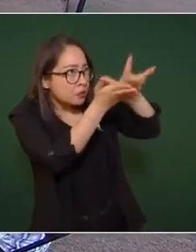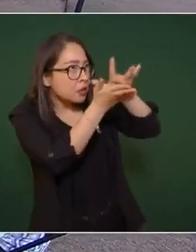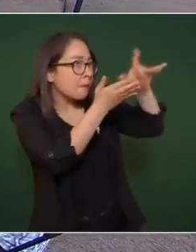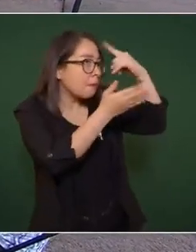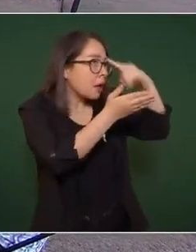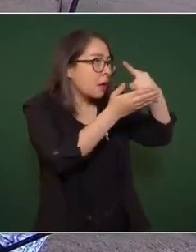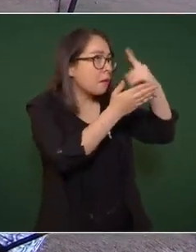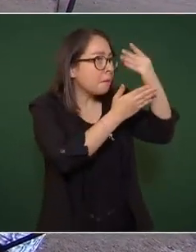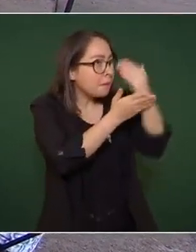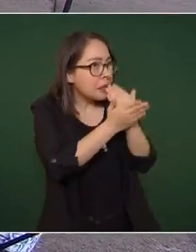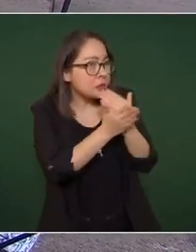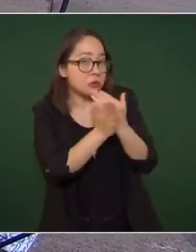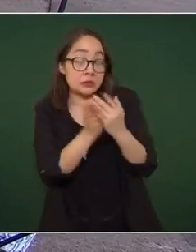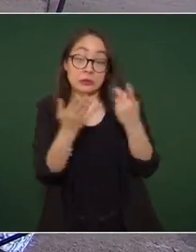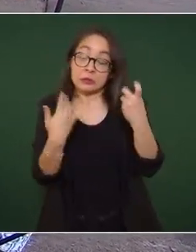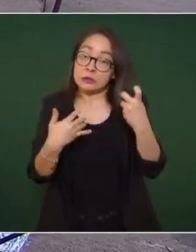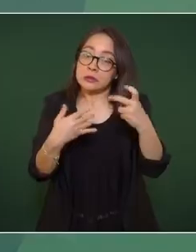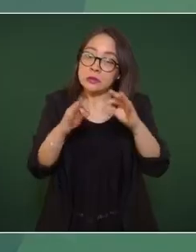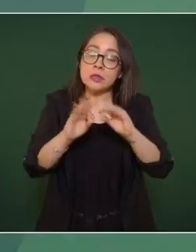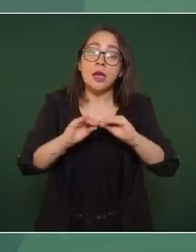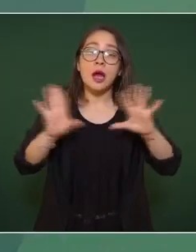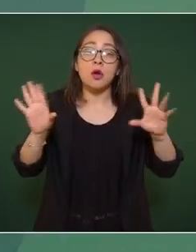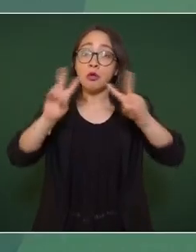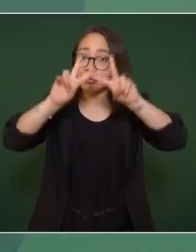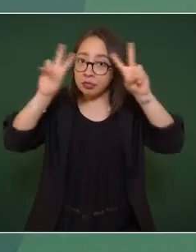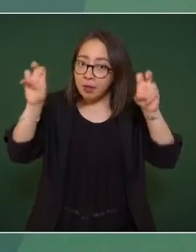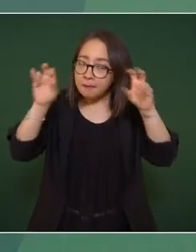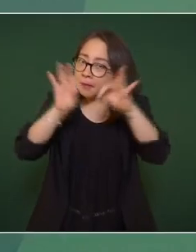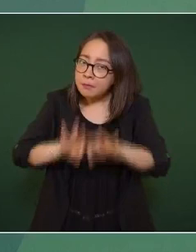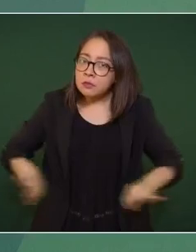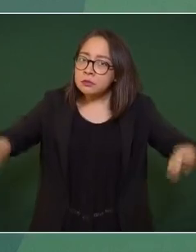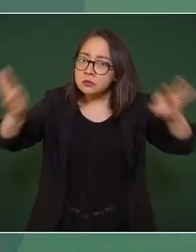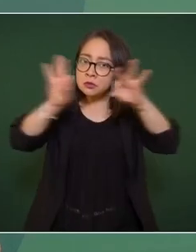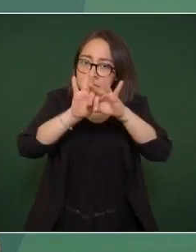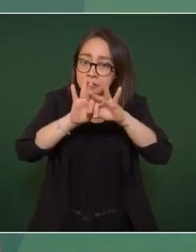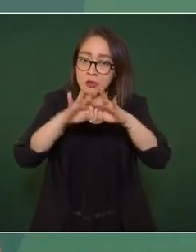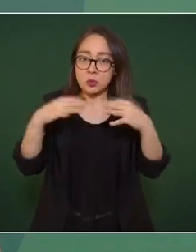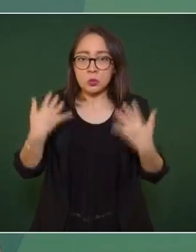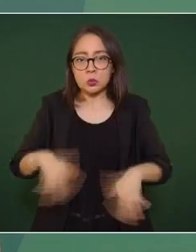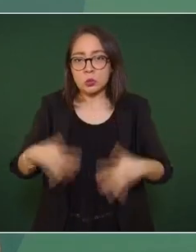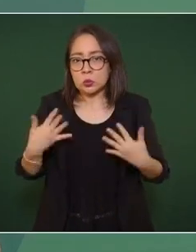muy delicado, triste,